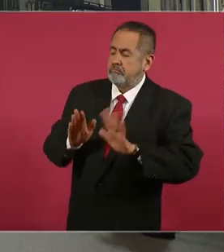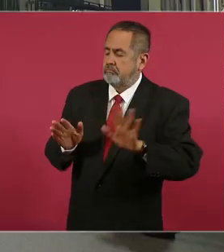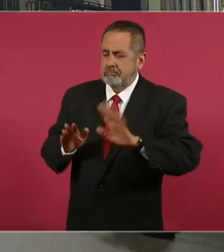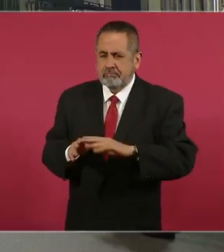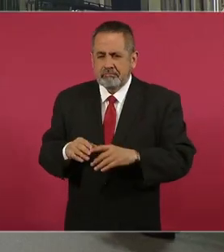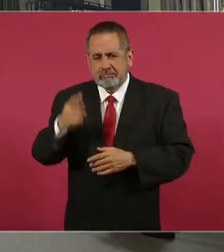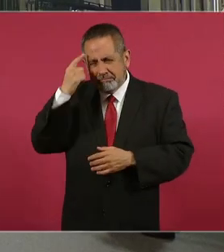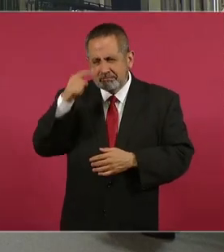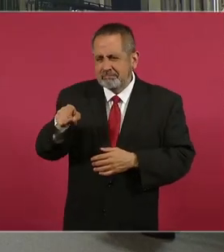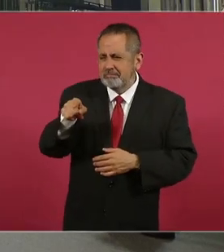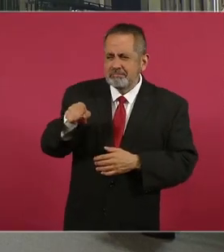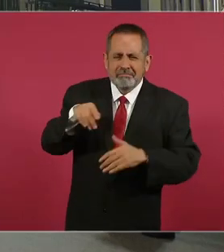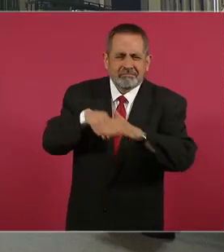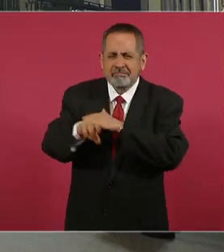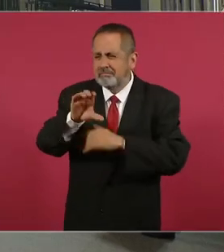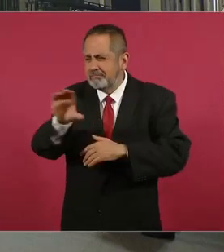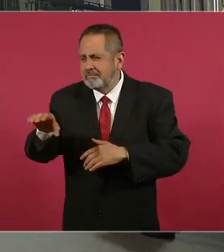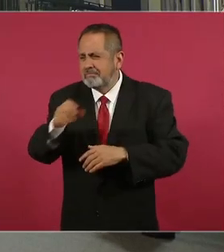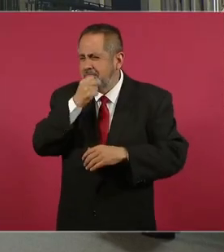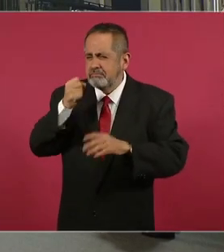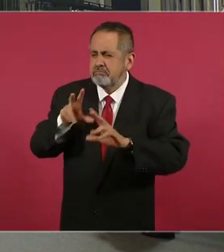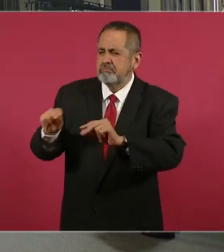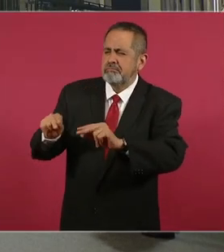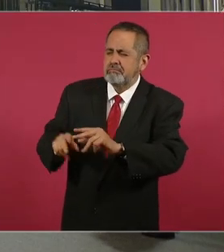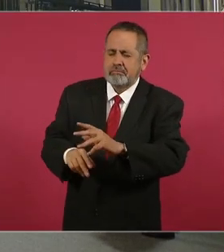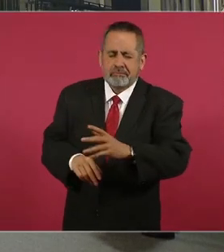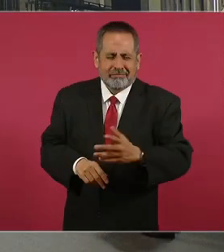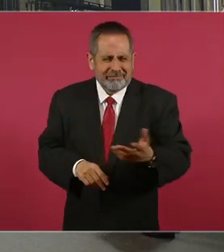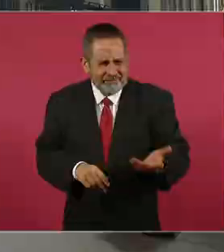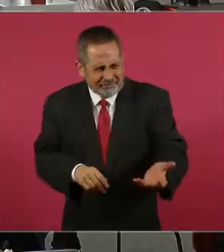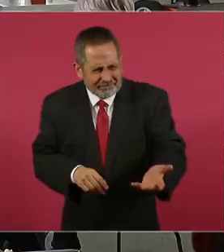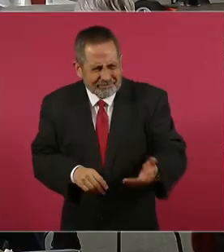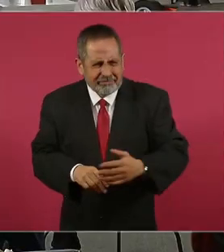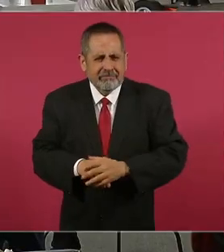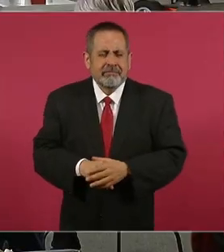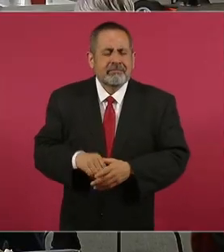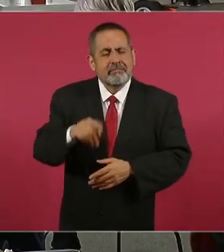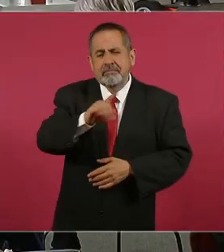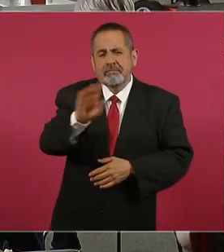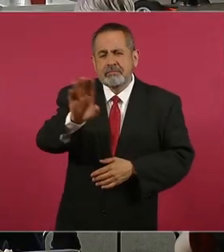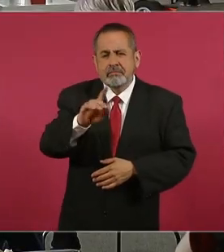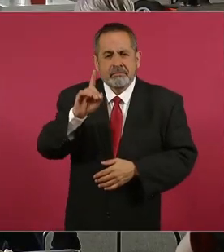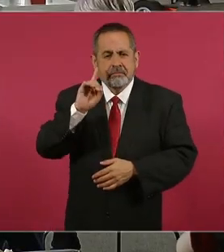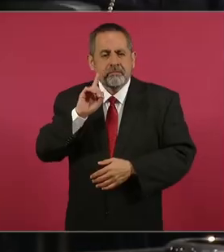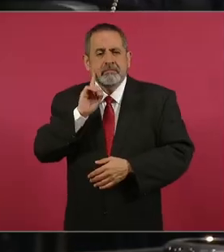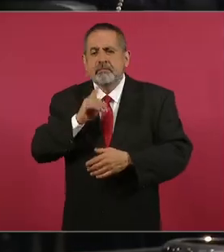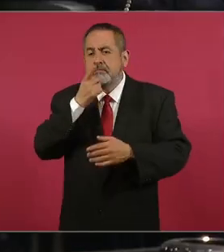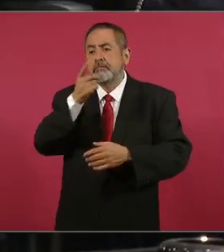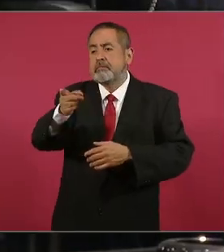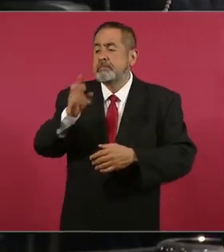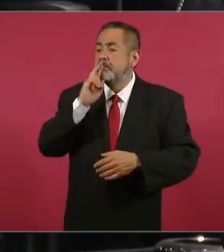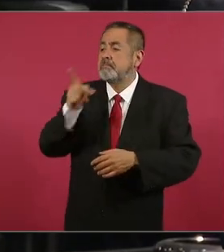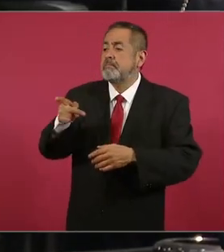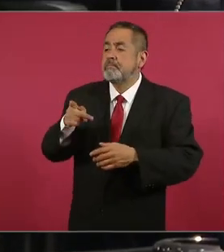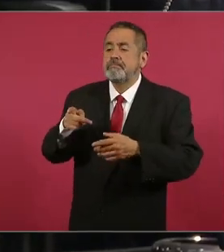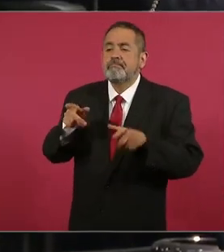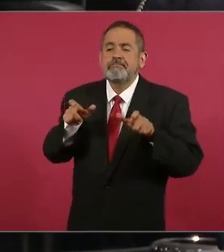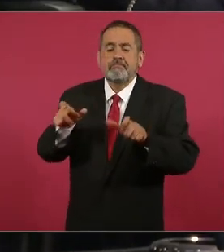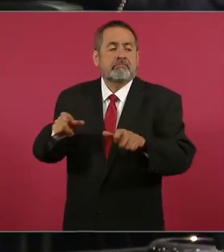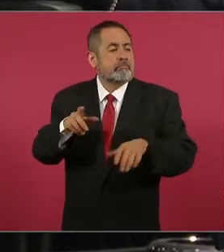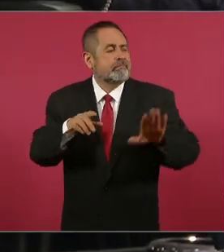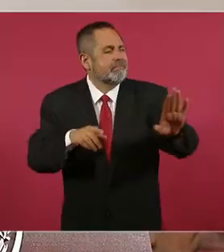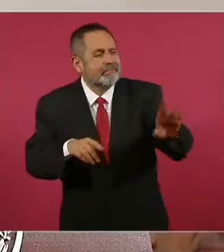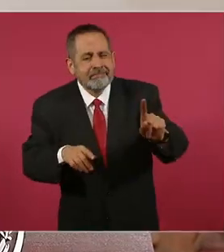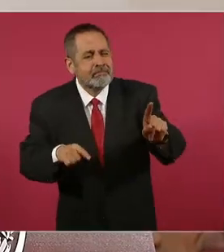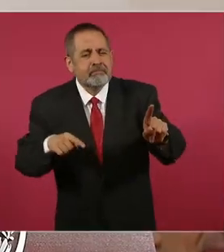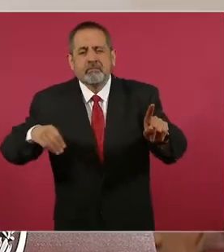Coca-Cola o la Sabrita. No, no, más bien que se les impida a los narcotraficantes que sigan asentados en esta zona. No, es por el camino. No, que